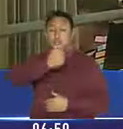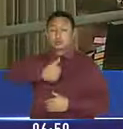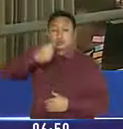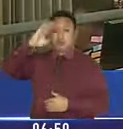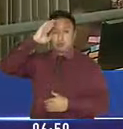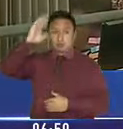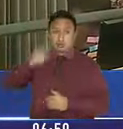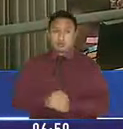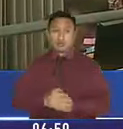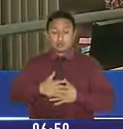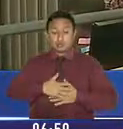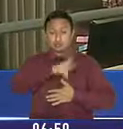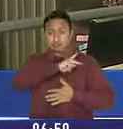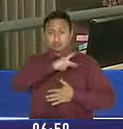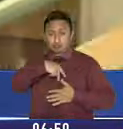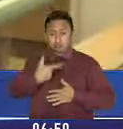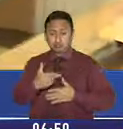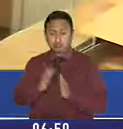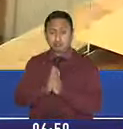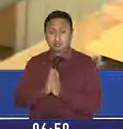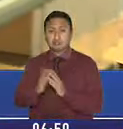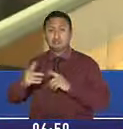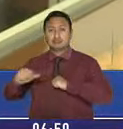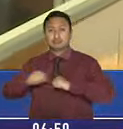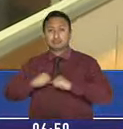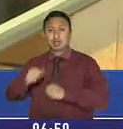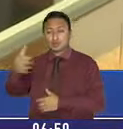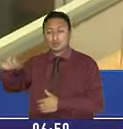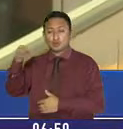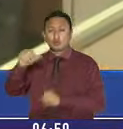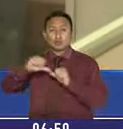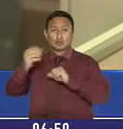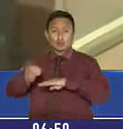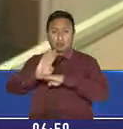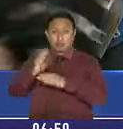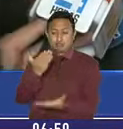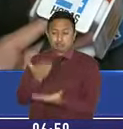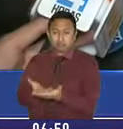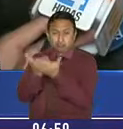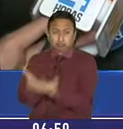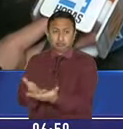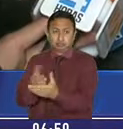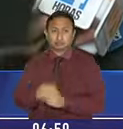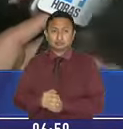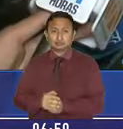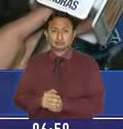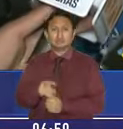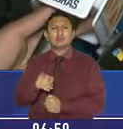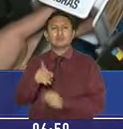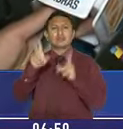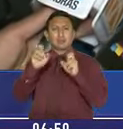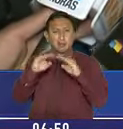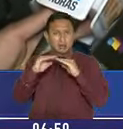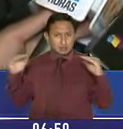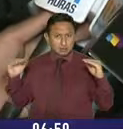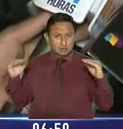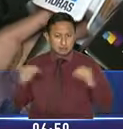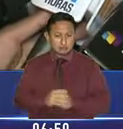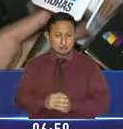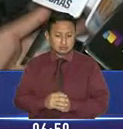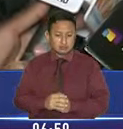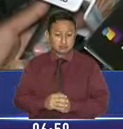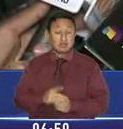pedido en gestión documental de la Asamblea Nacional. ¿Es un tema de igualdad? Es un tema de derechos, ¿no es cierto? Nosotros hemos presentado